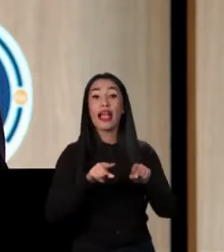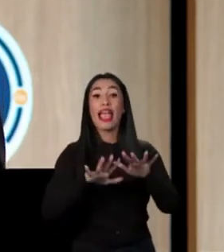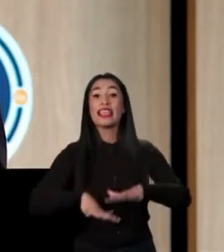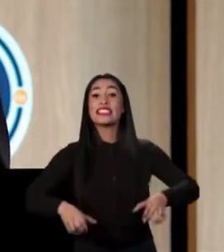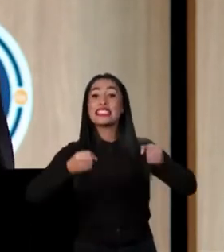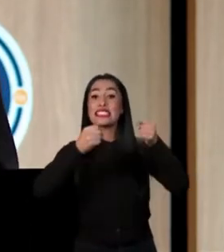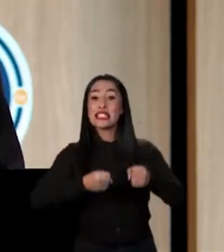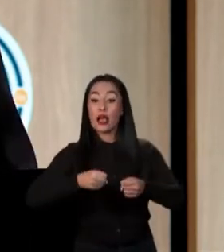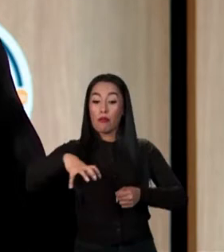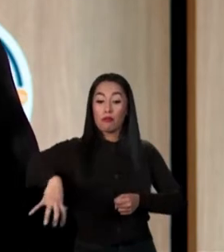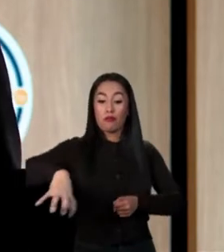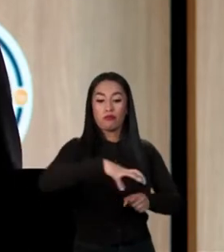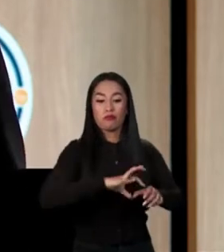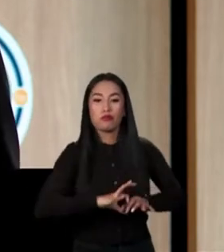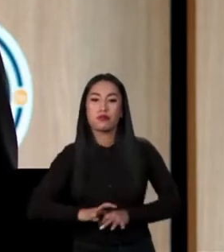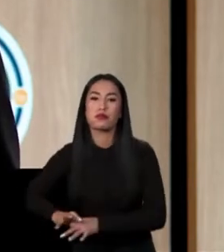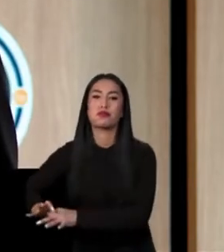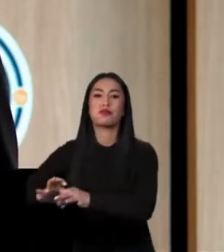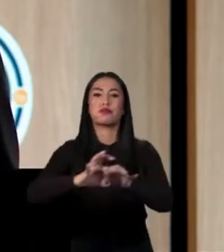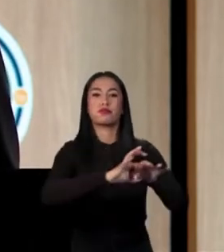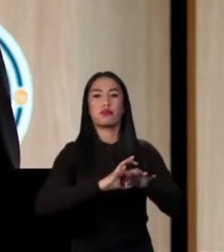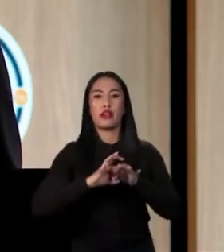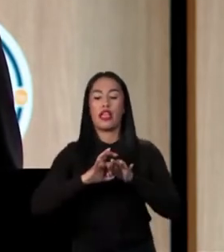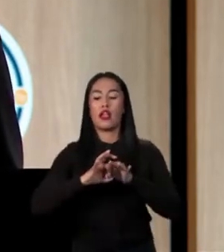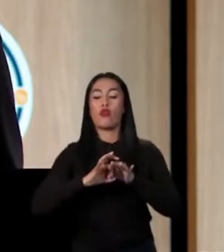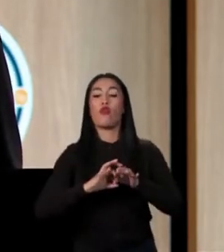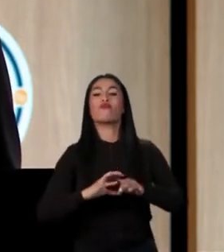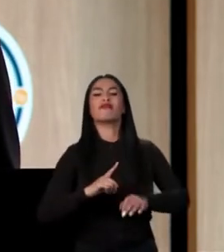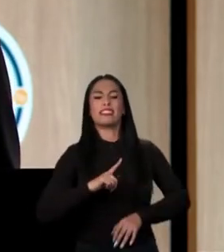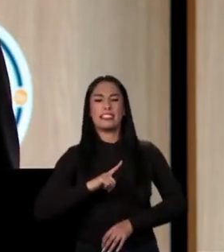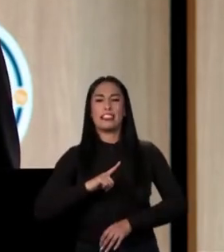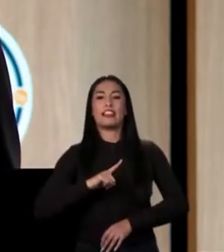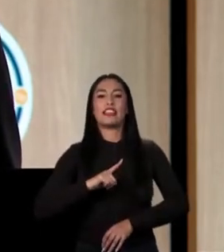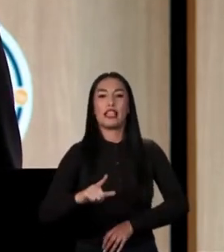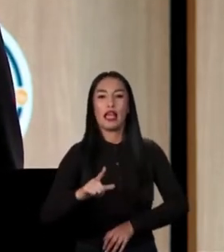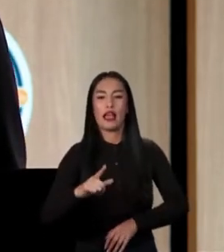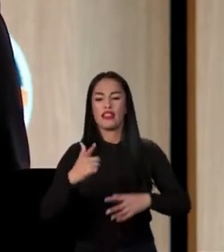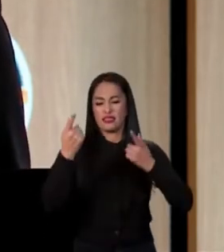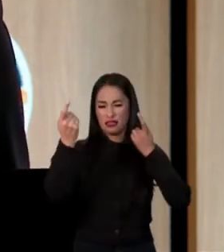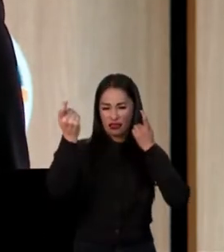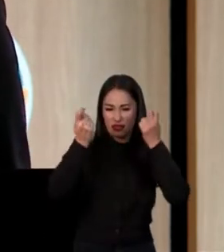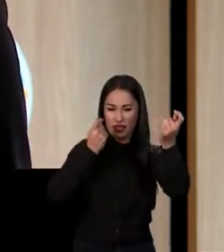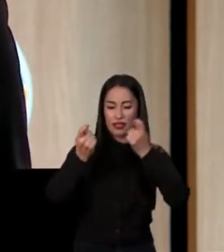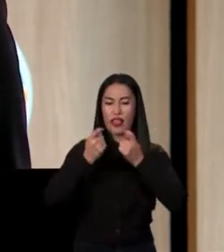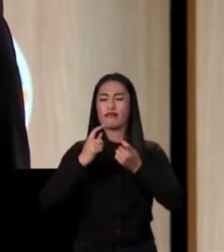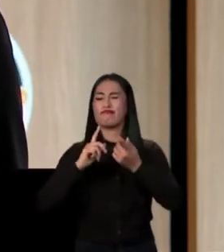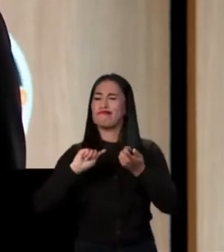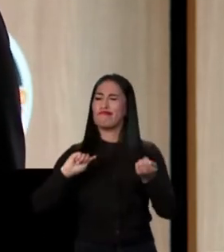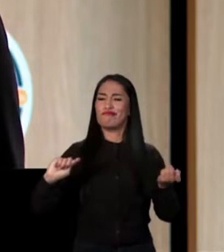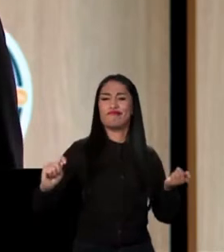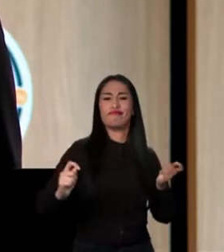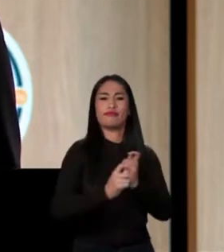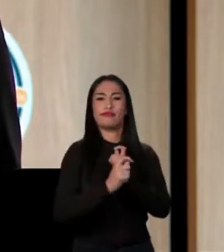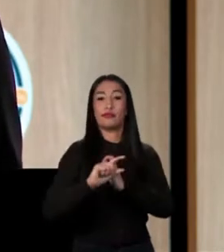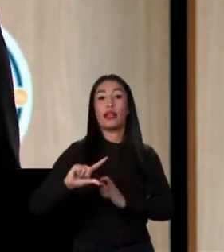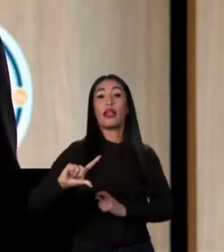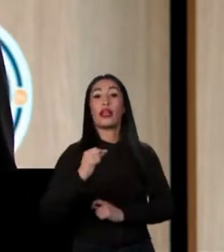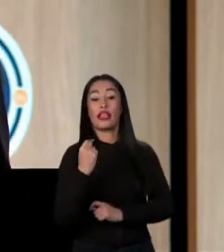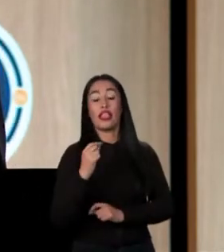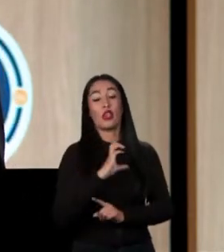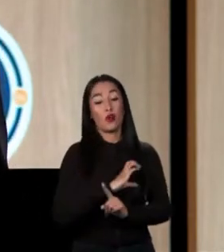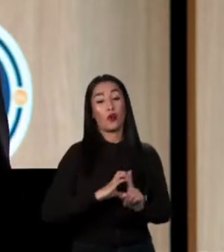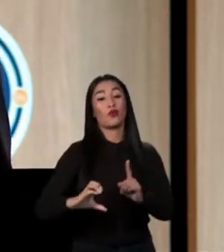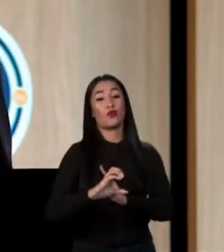actualmente en una institución líder en la implementación de estrategias de transformación digital y desarrollo de cultura digital